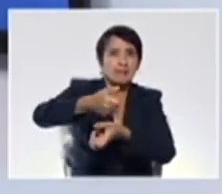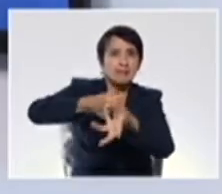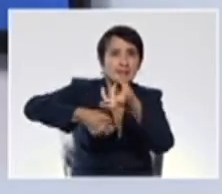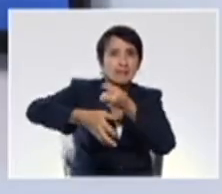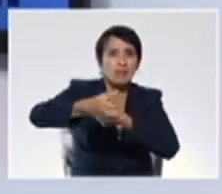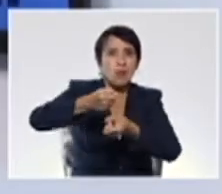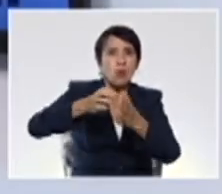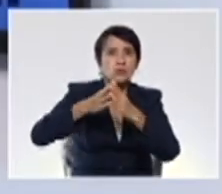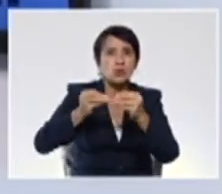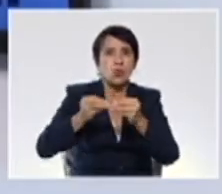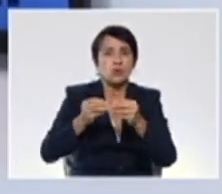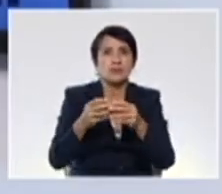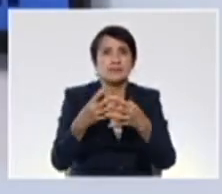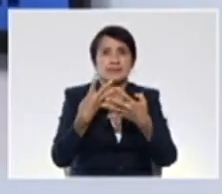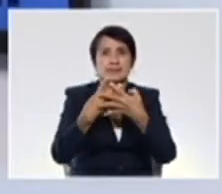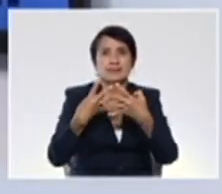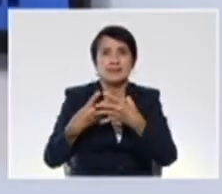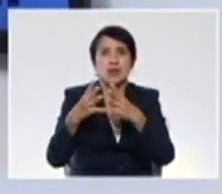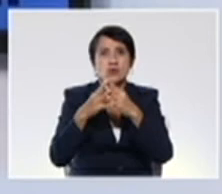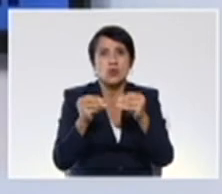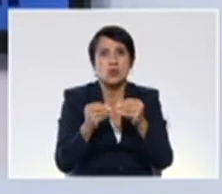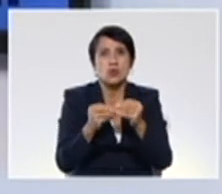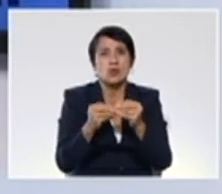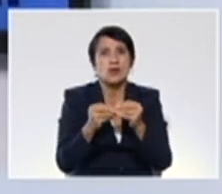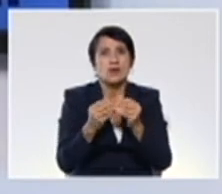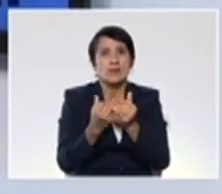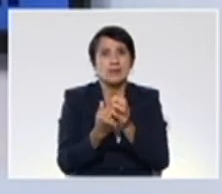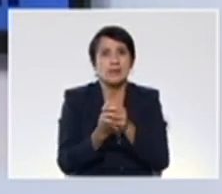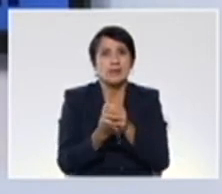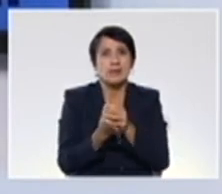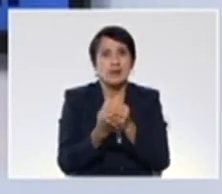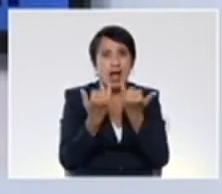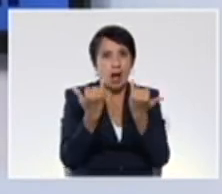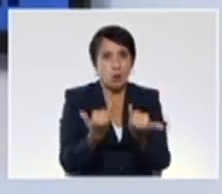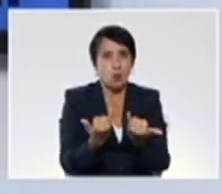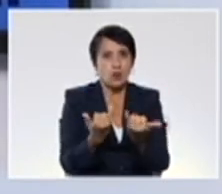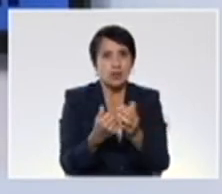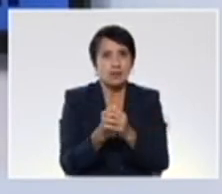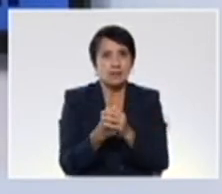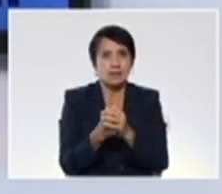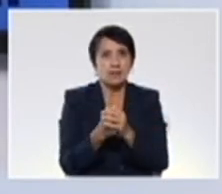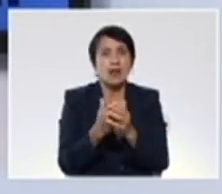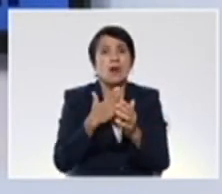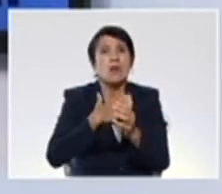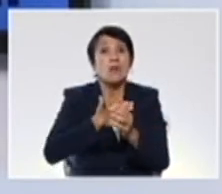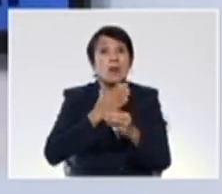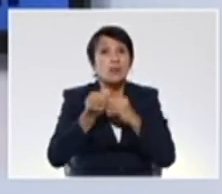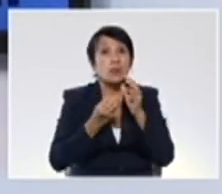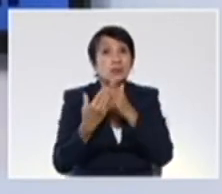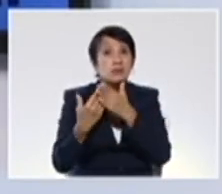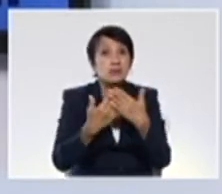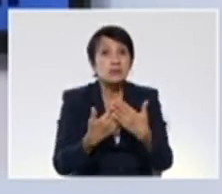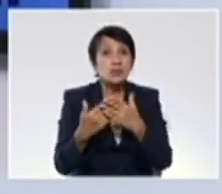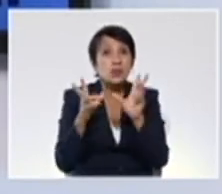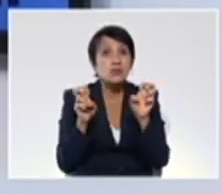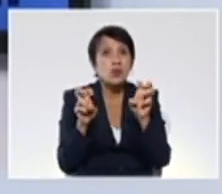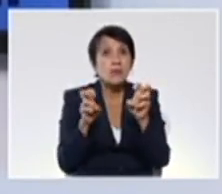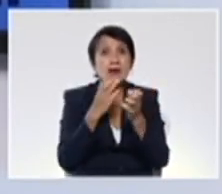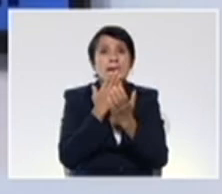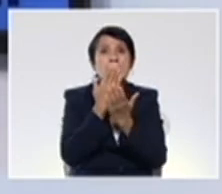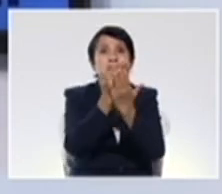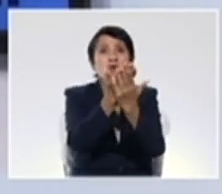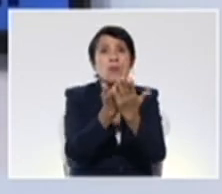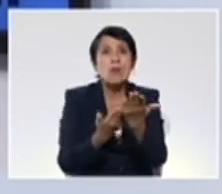tal. Bien, fíjense, a partir de ello es que podemos plantearnos nuevas propuestas